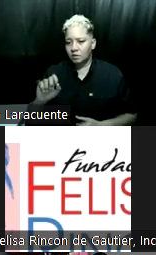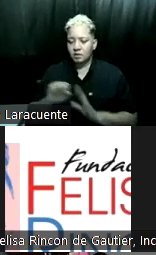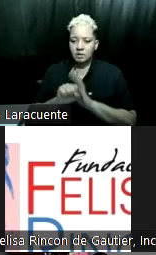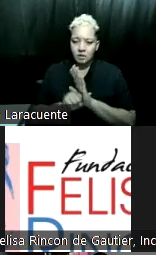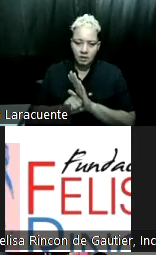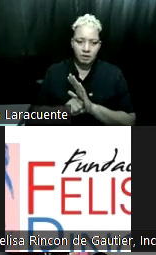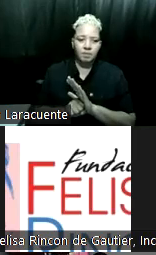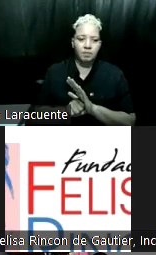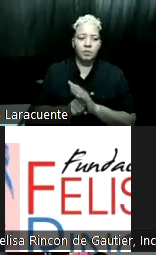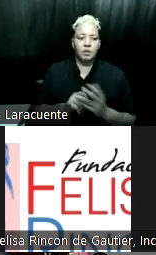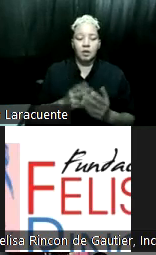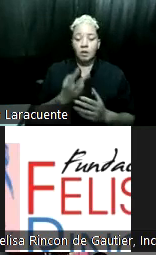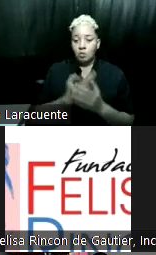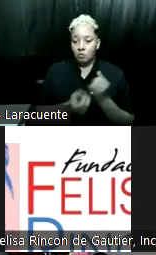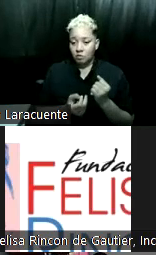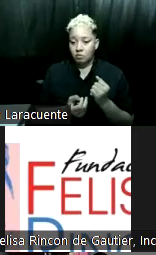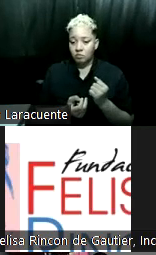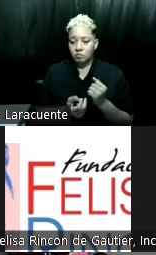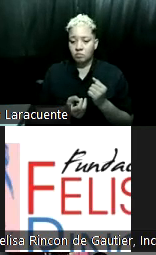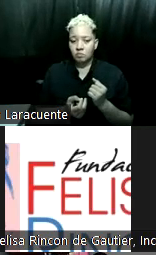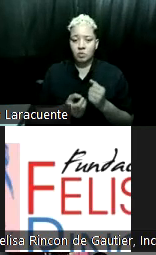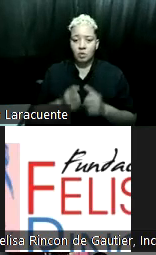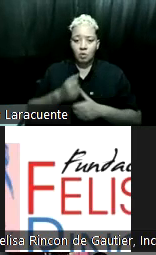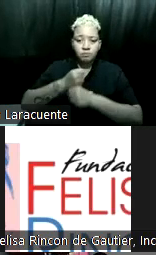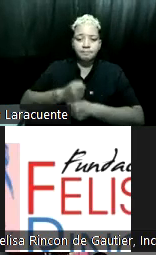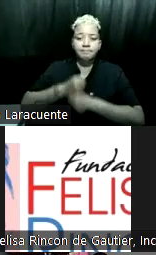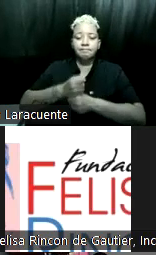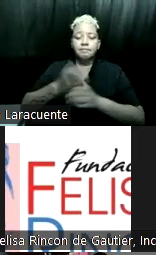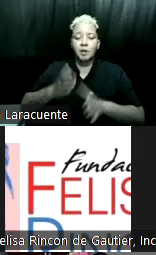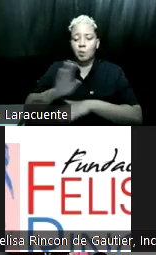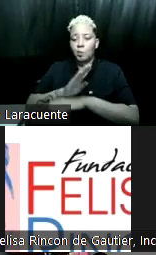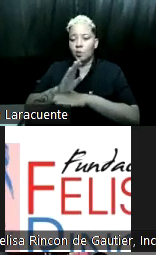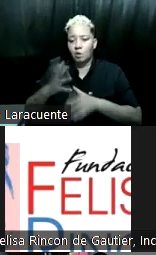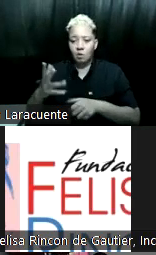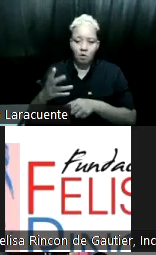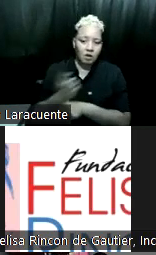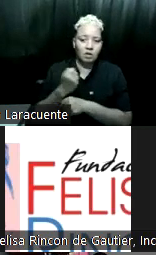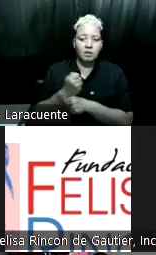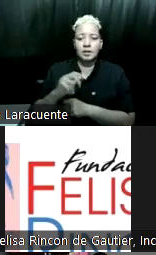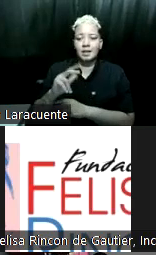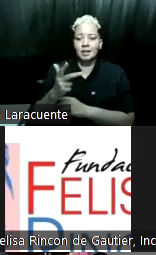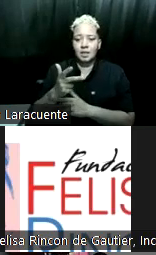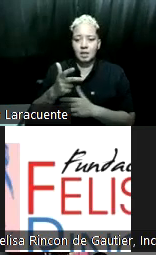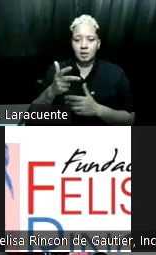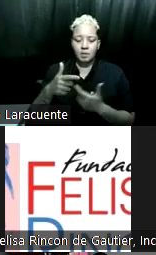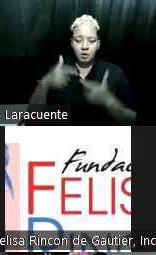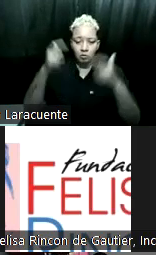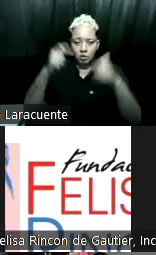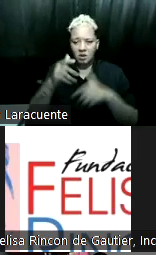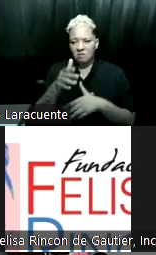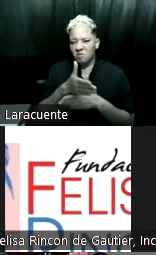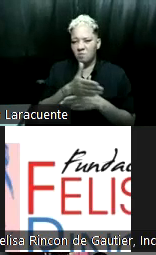convirtió a dos jinetes boricuas en los ganadores de la Triple Corona entre mayo y